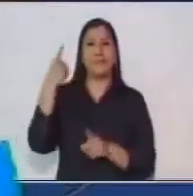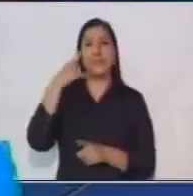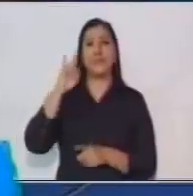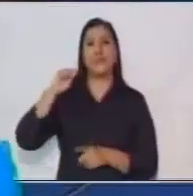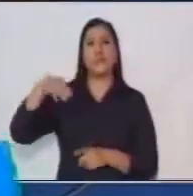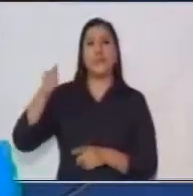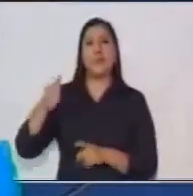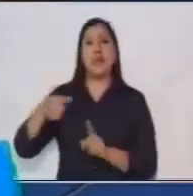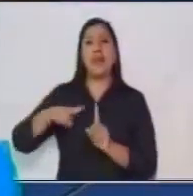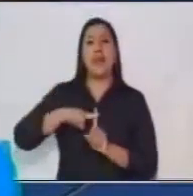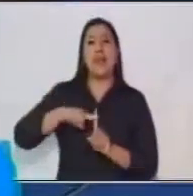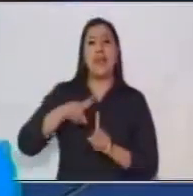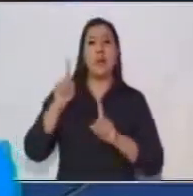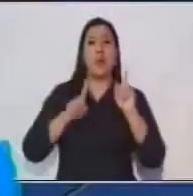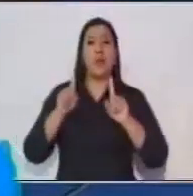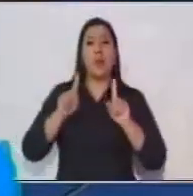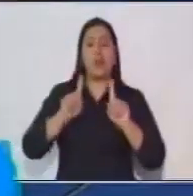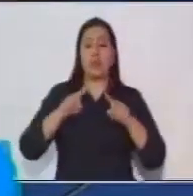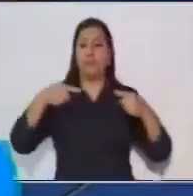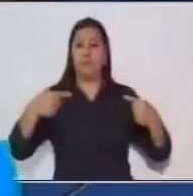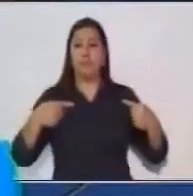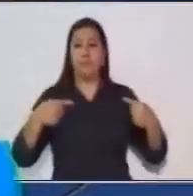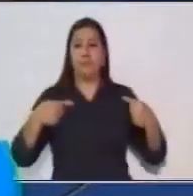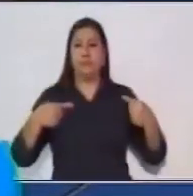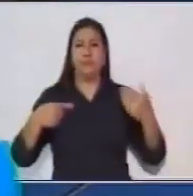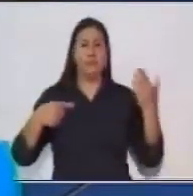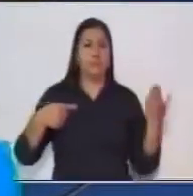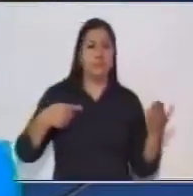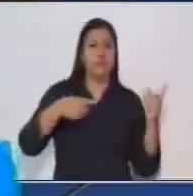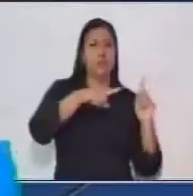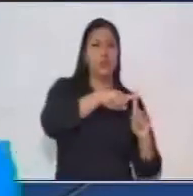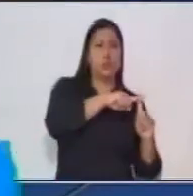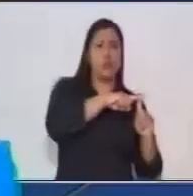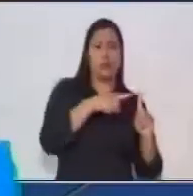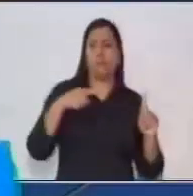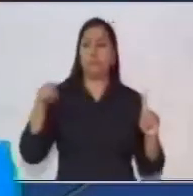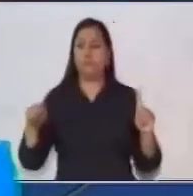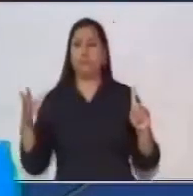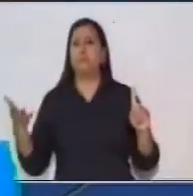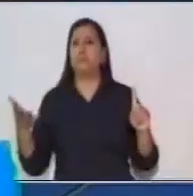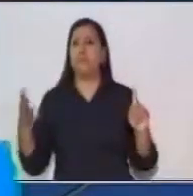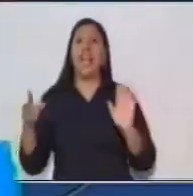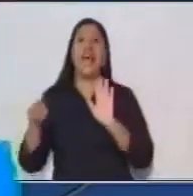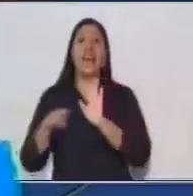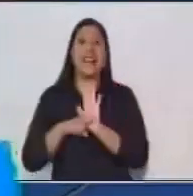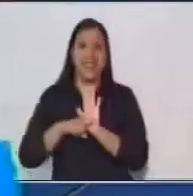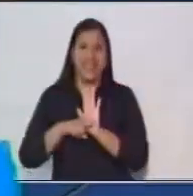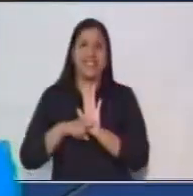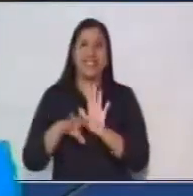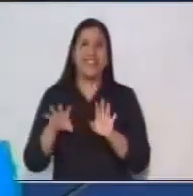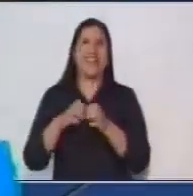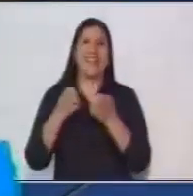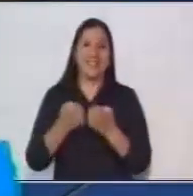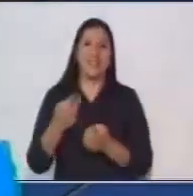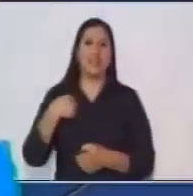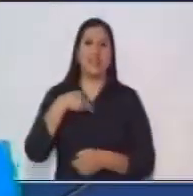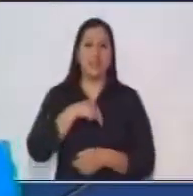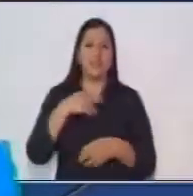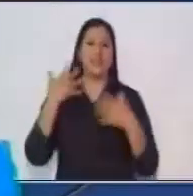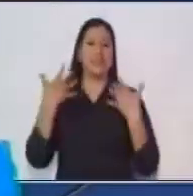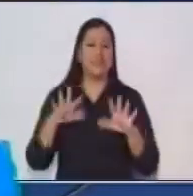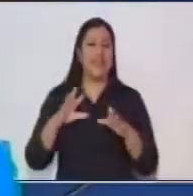contrario? Resta. Muy bien, entonces acá vimos lo que son los sinónimos y